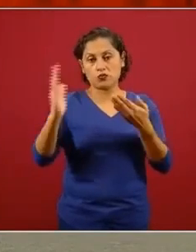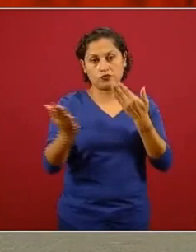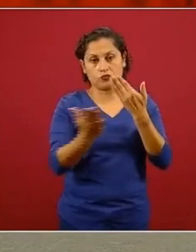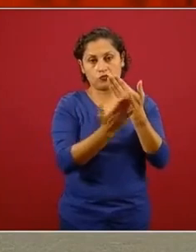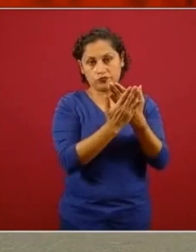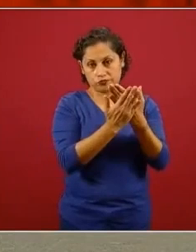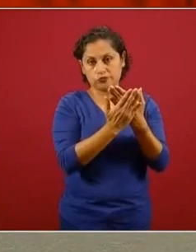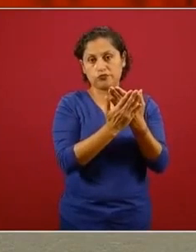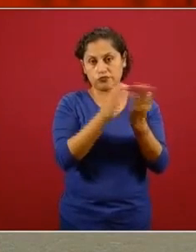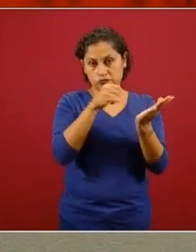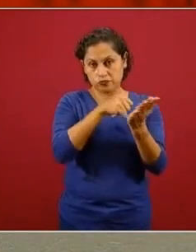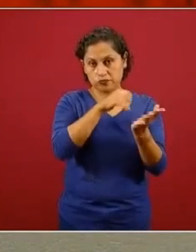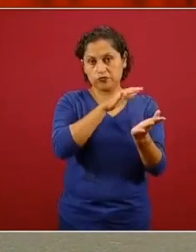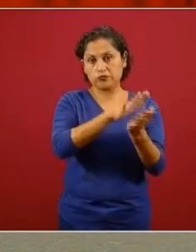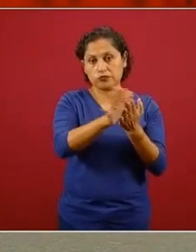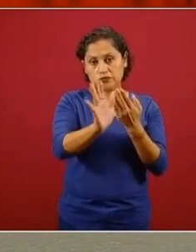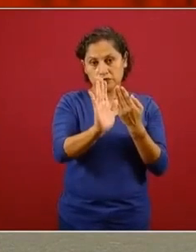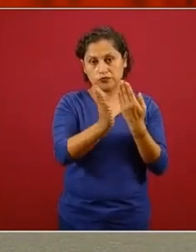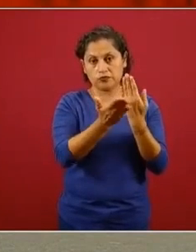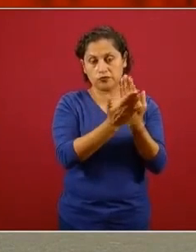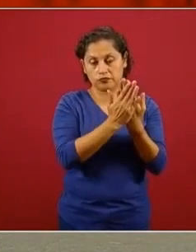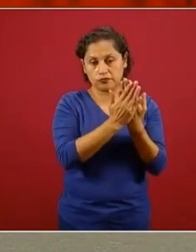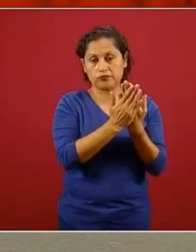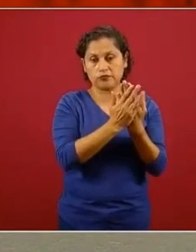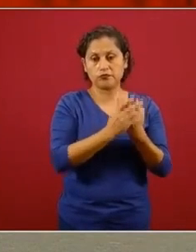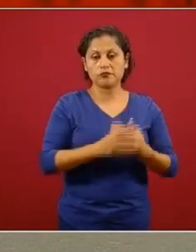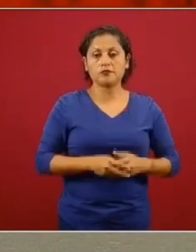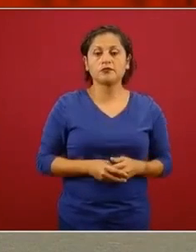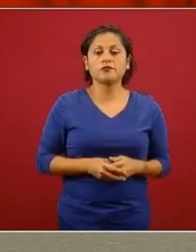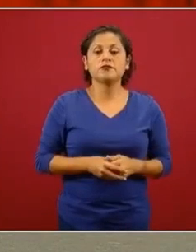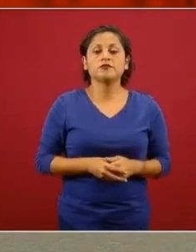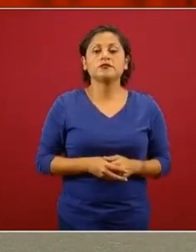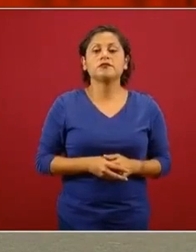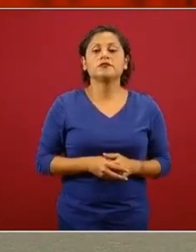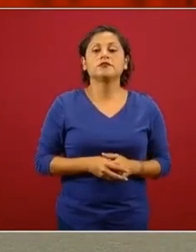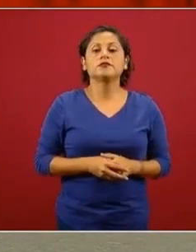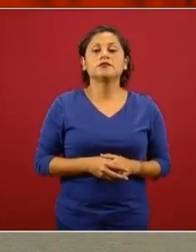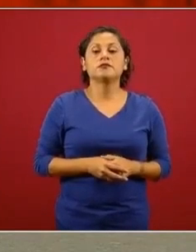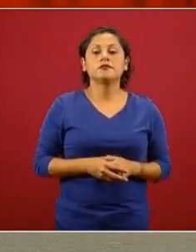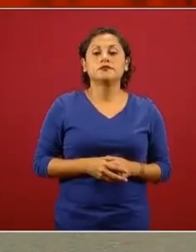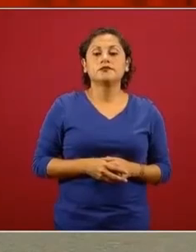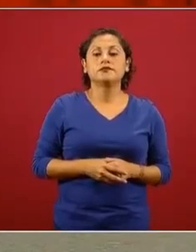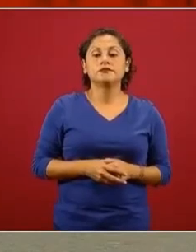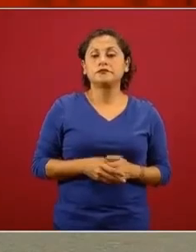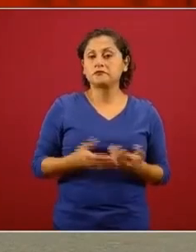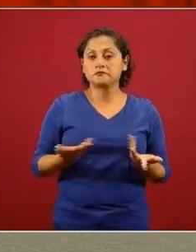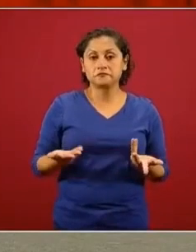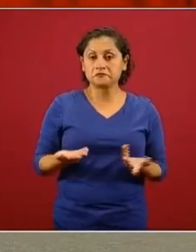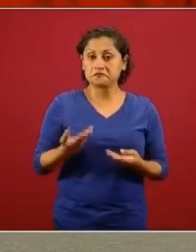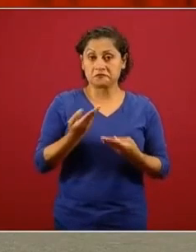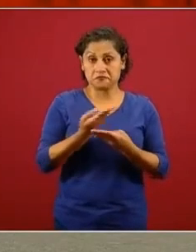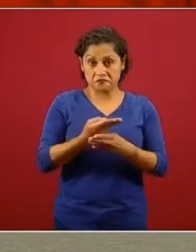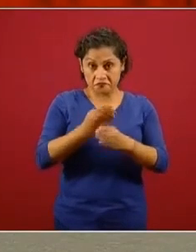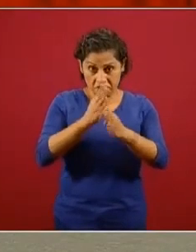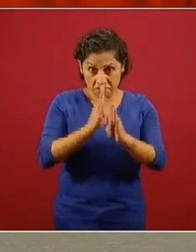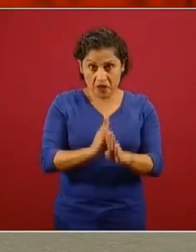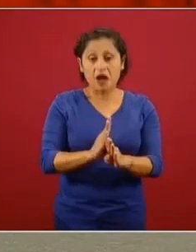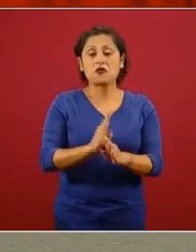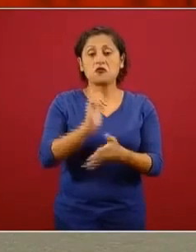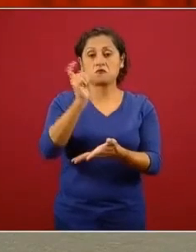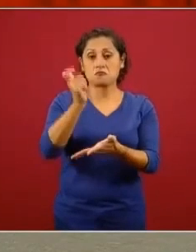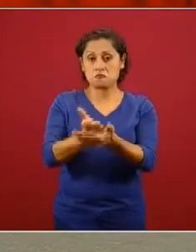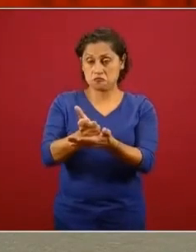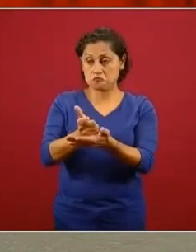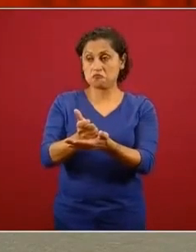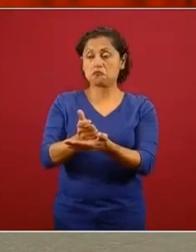meter e imprimirle algunos caracteres en la impresora del banco. Se puede pagar en una sucursal o en la banca por internet